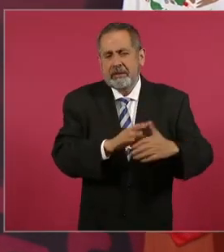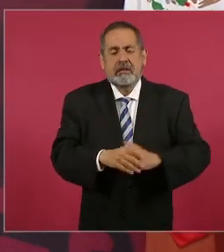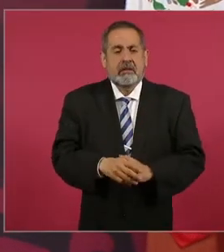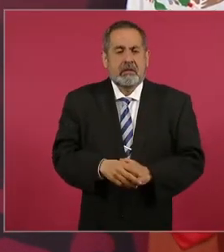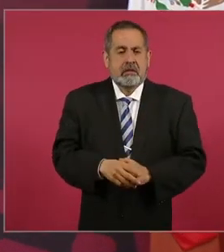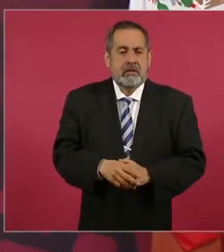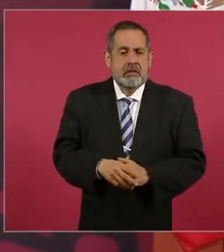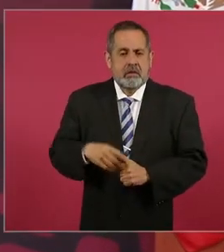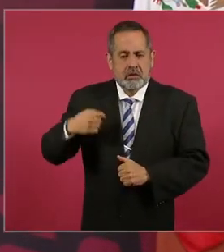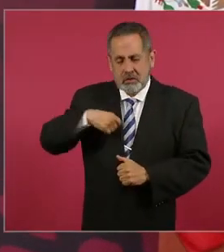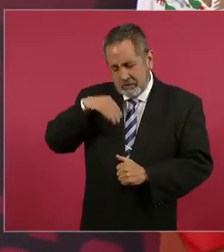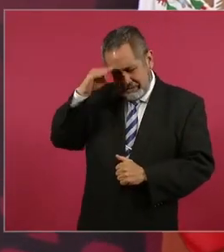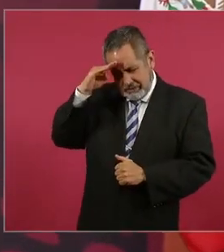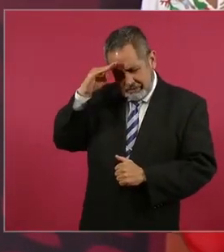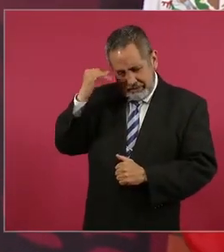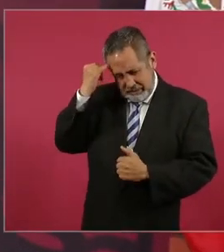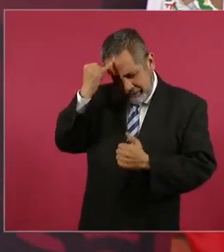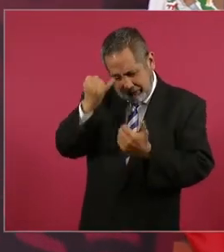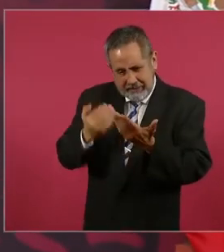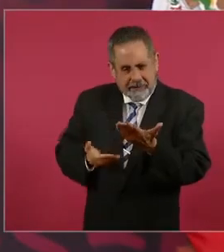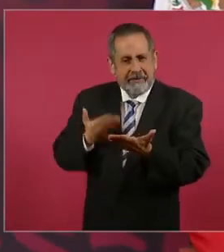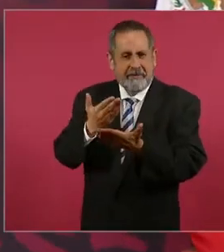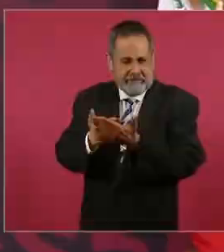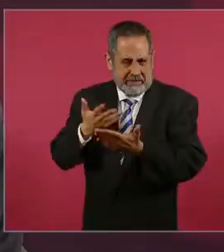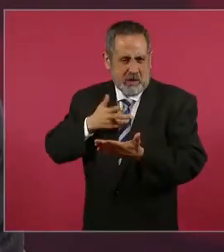Nosotros planteamos, y hay constancia,